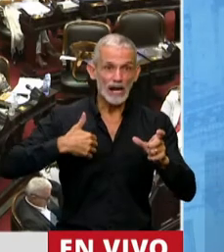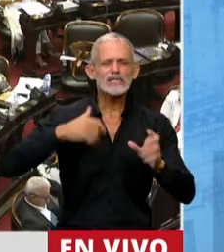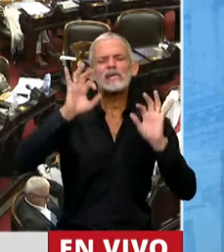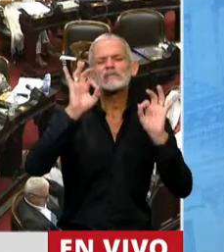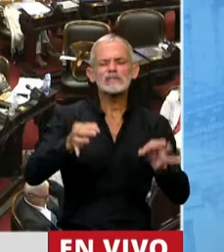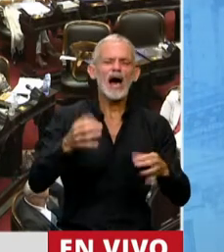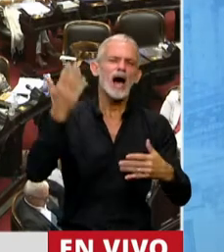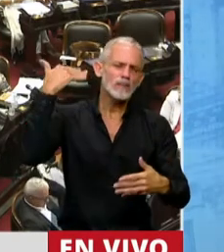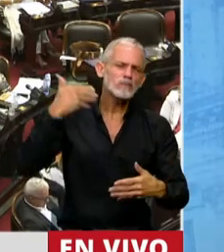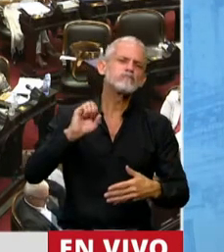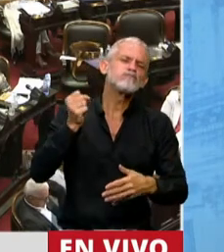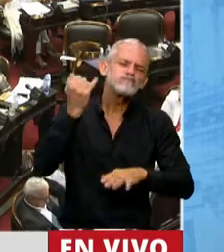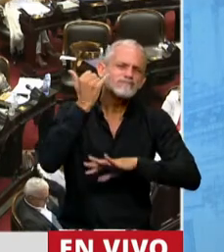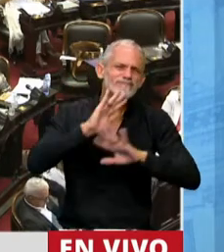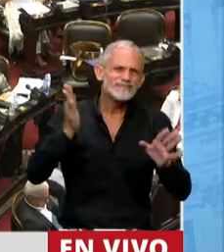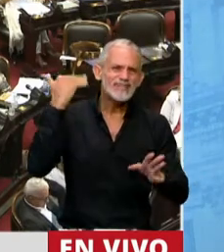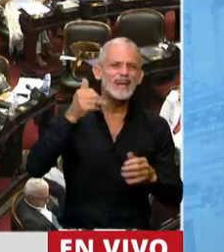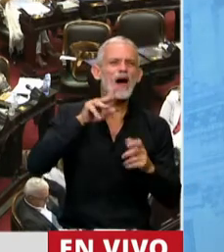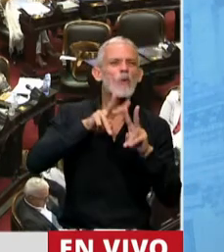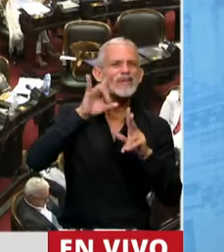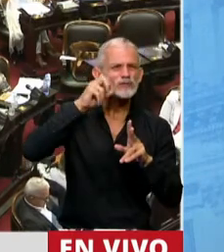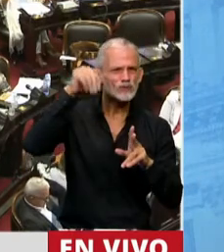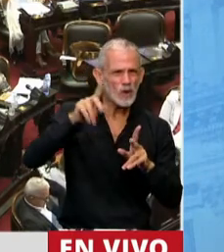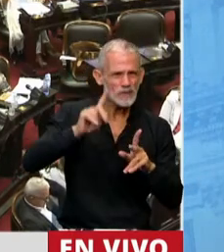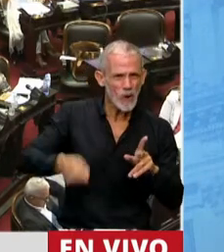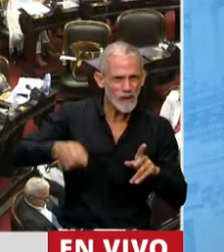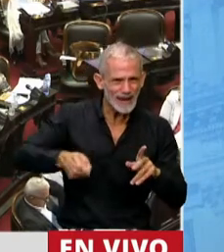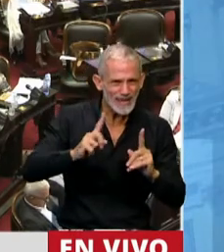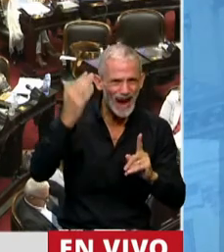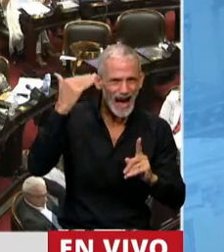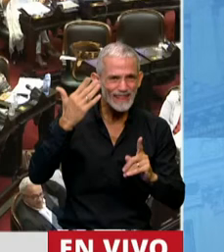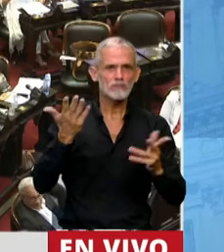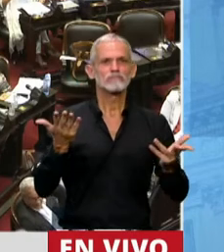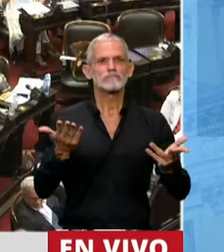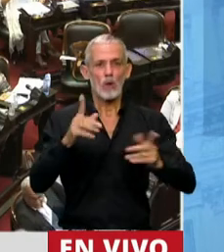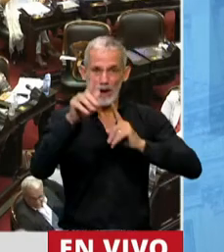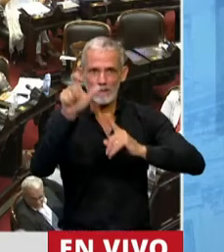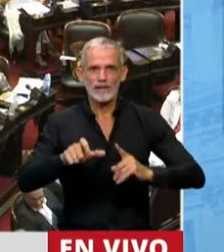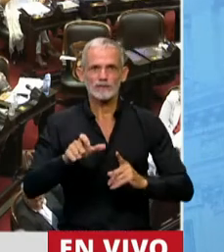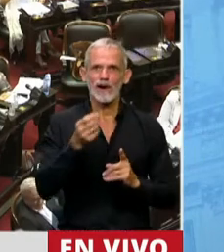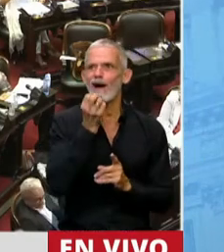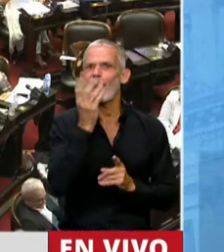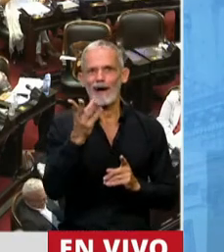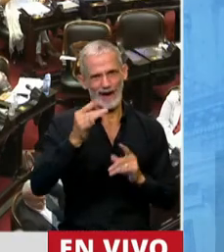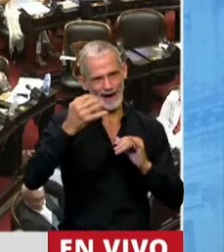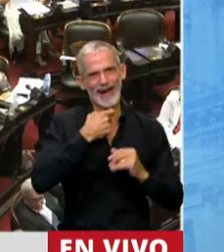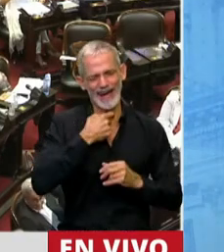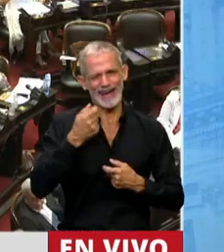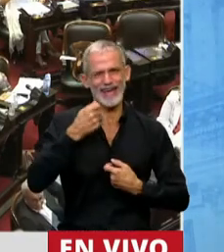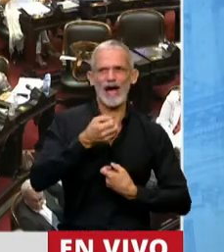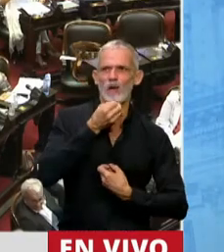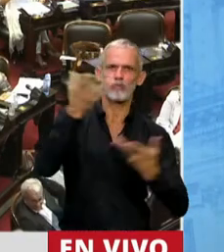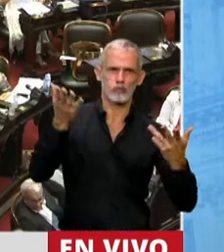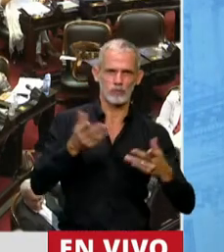ha pasado antes en el tiempo. Pasó con Antonini Wilson, no fue una buena empleada. Alguien quería que se sepa lo que estaba pasando